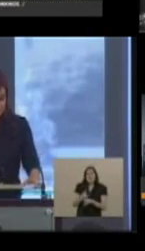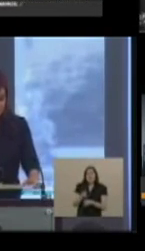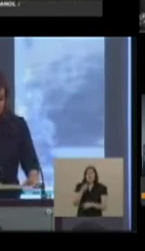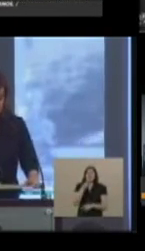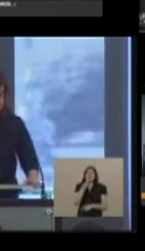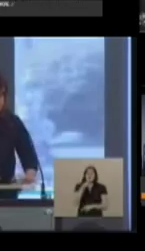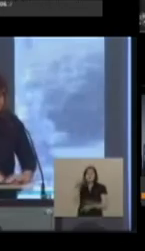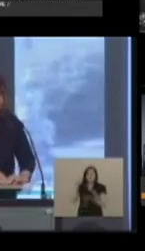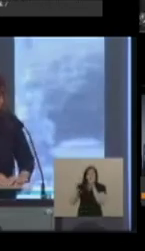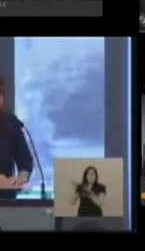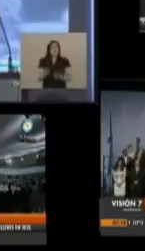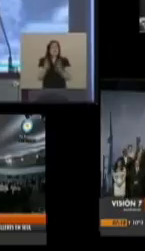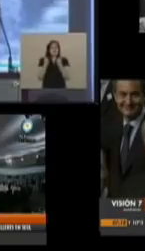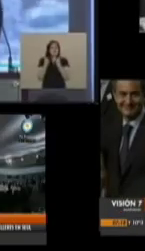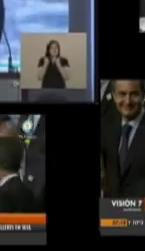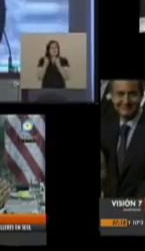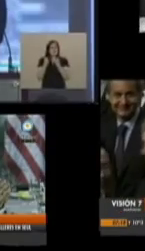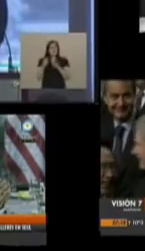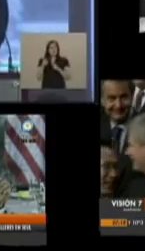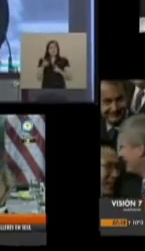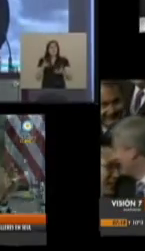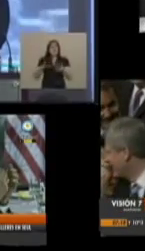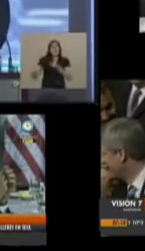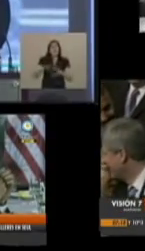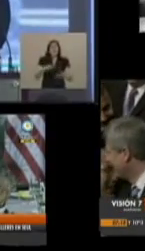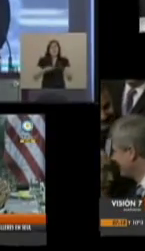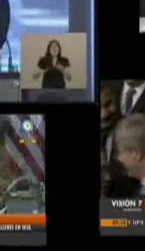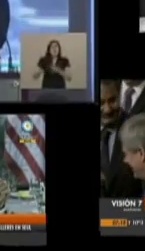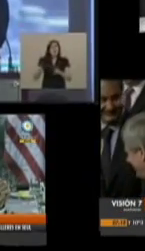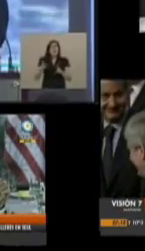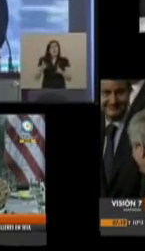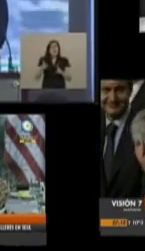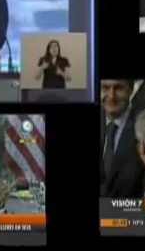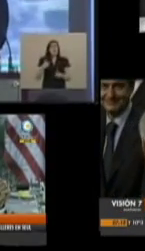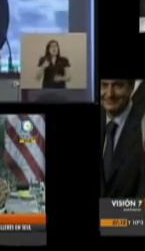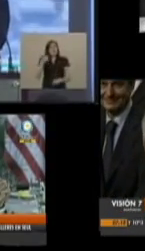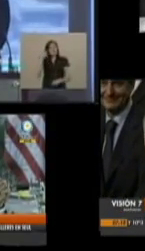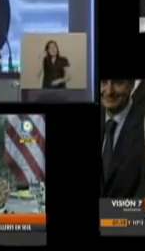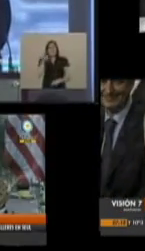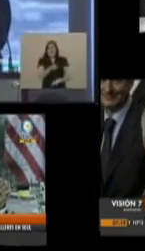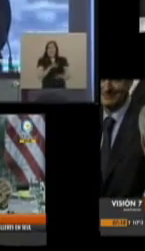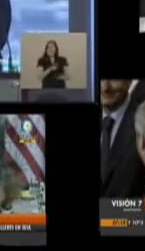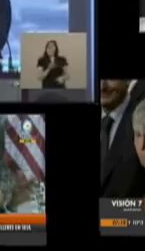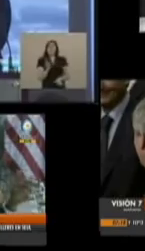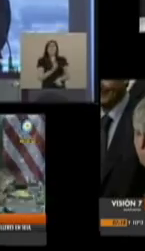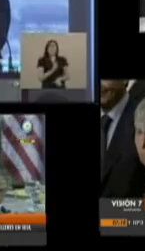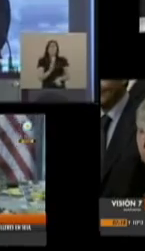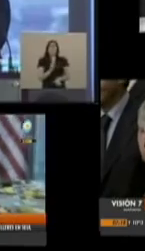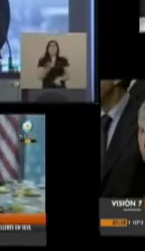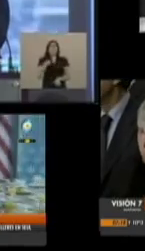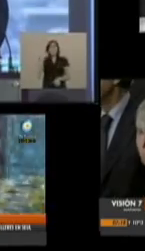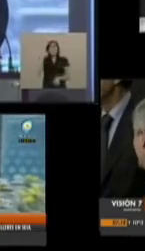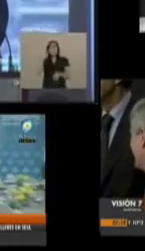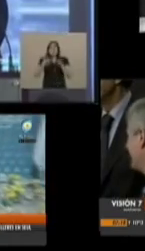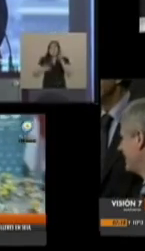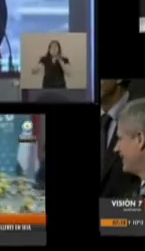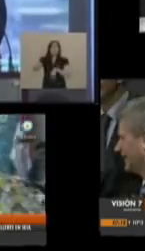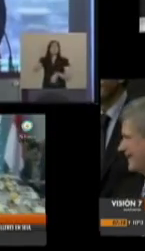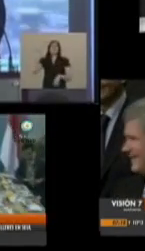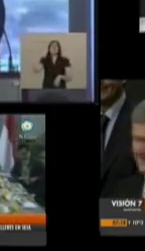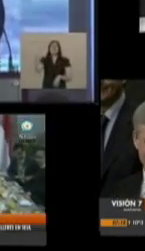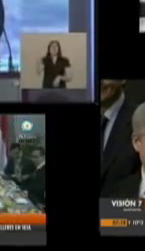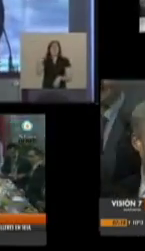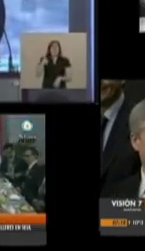demás todavía. Todas actitudes egoístas, insolidarias, impropias de gente buena.